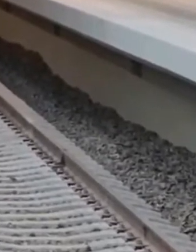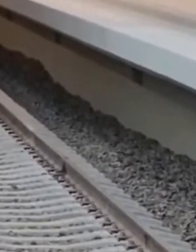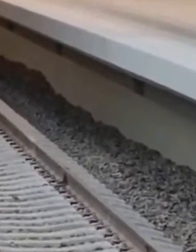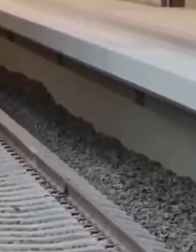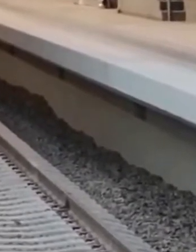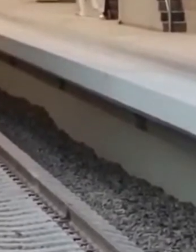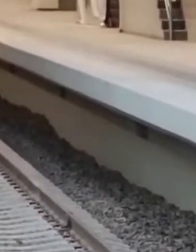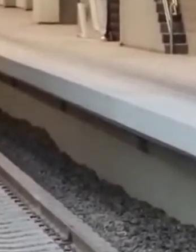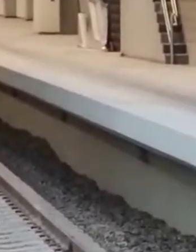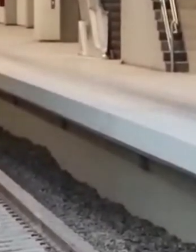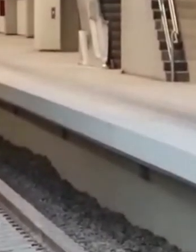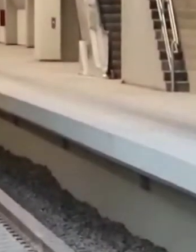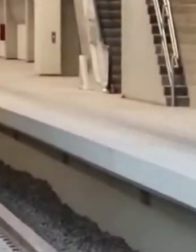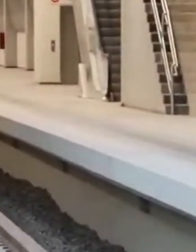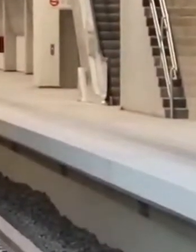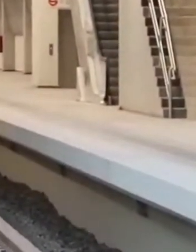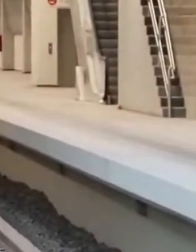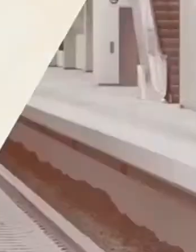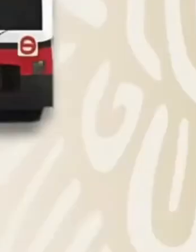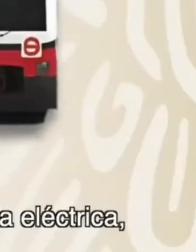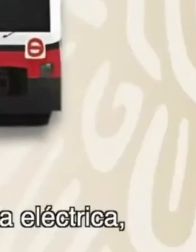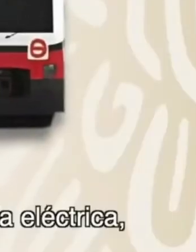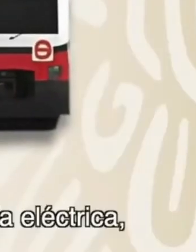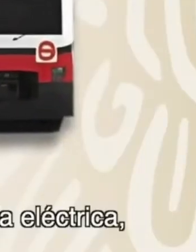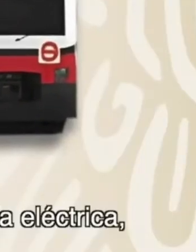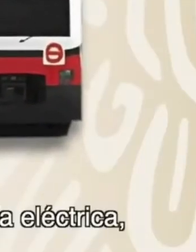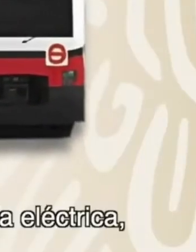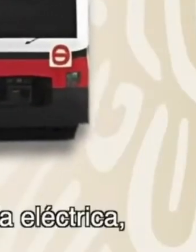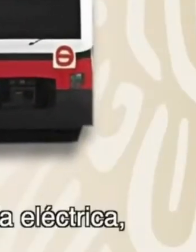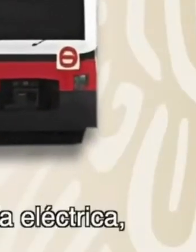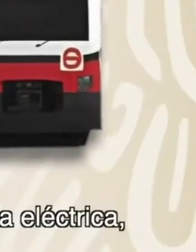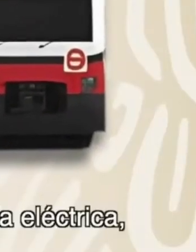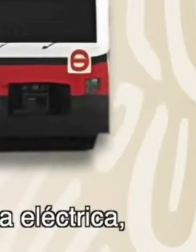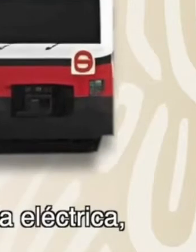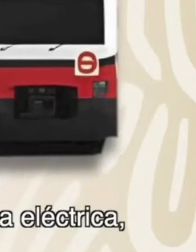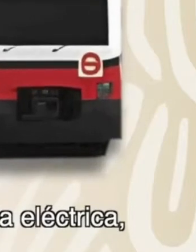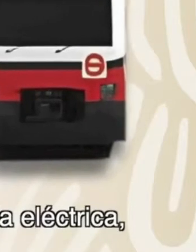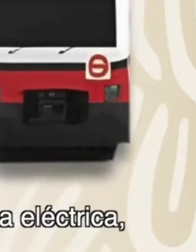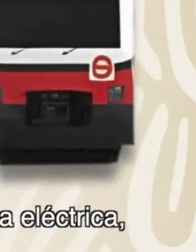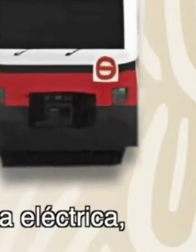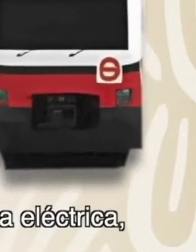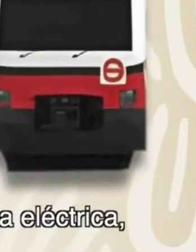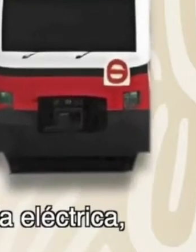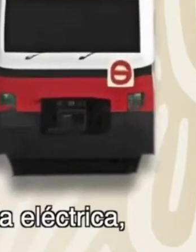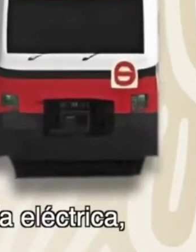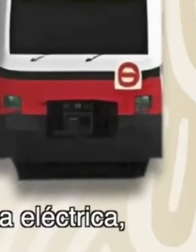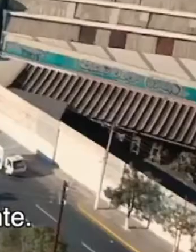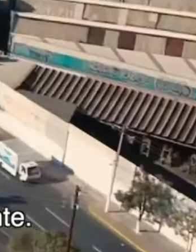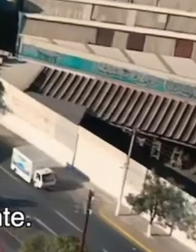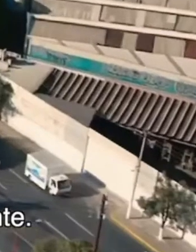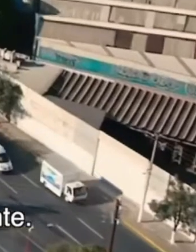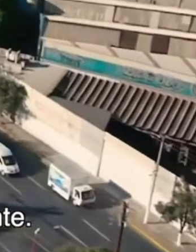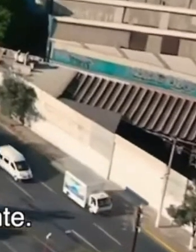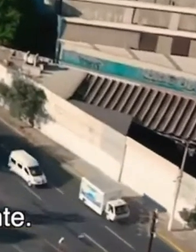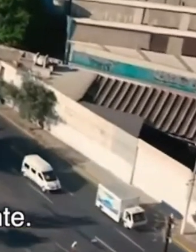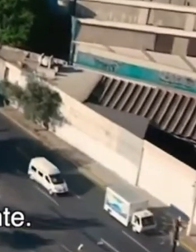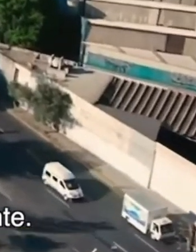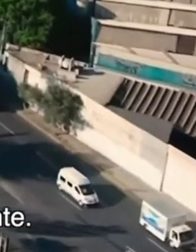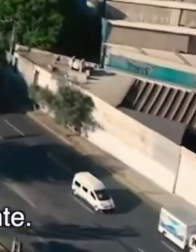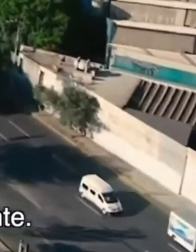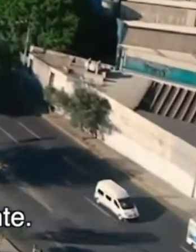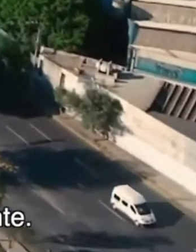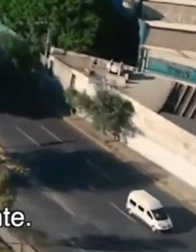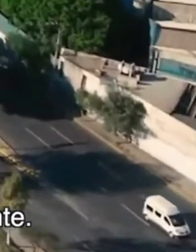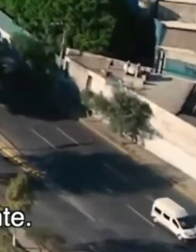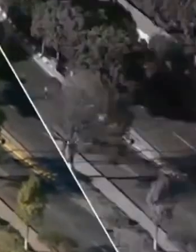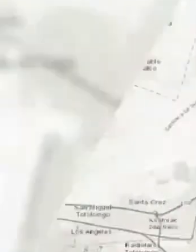minutos sin necesidad de transbordar. Estos trenes funcionan mediante la obtención de energía eléctrica, lo que los hace amigables con el